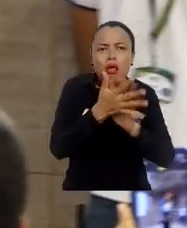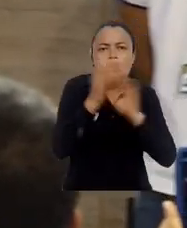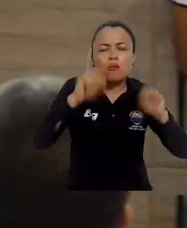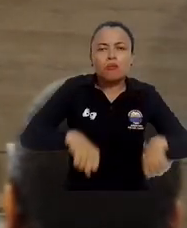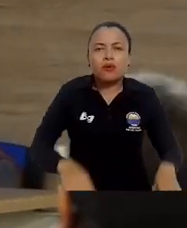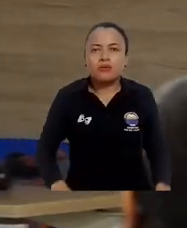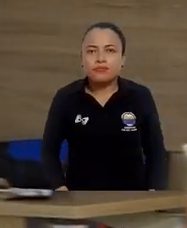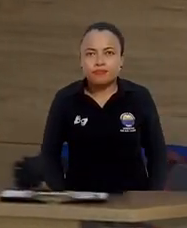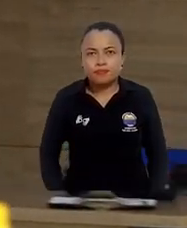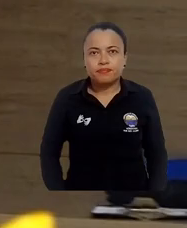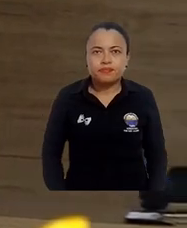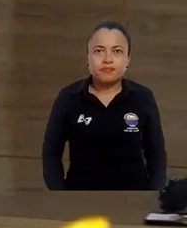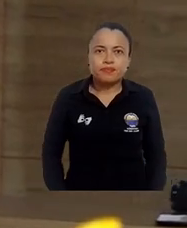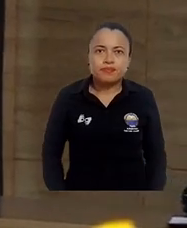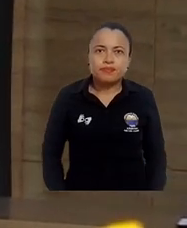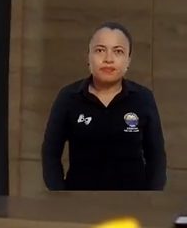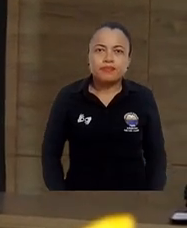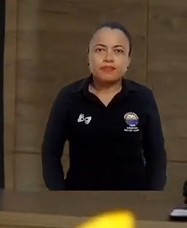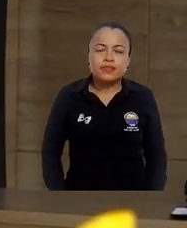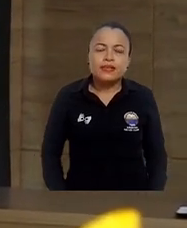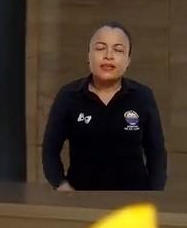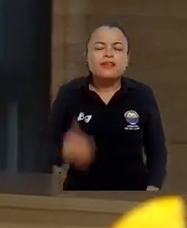cultura.